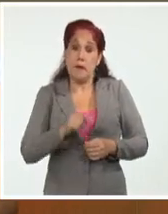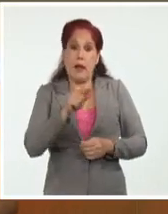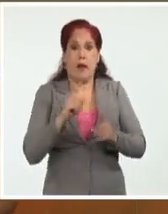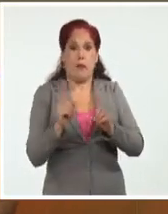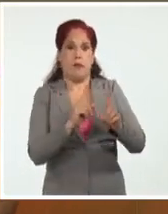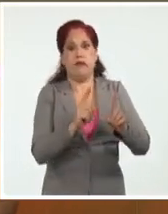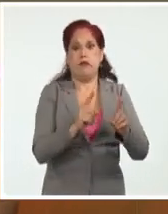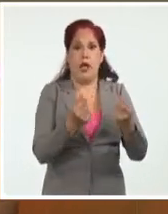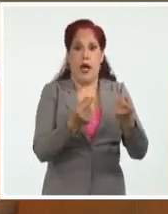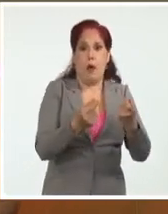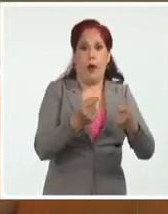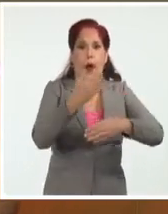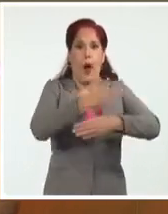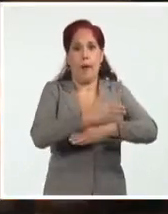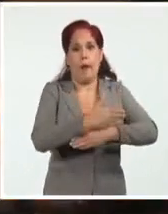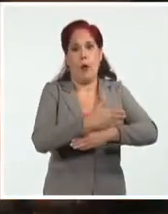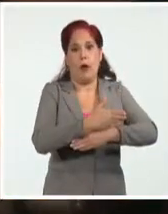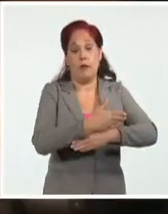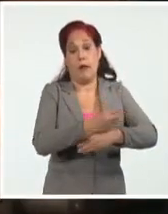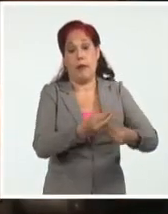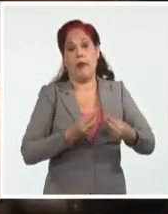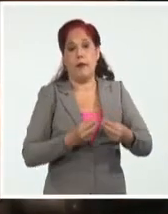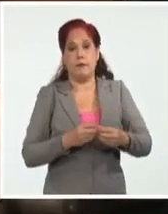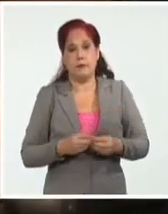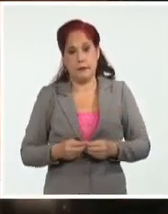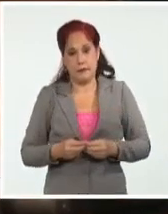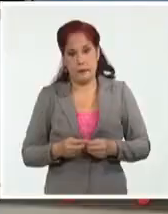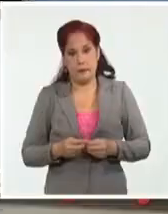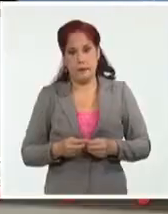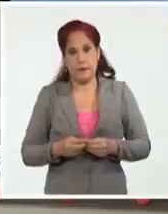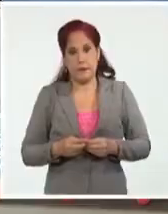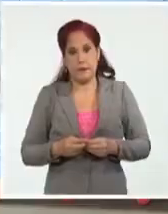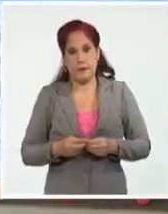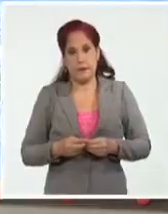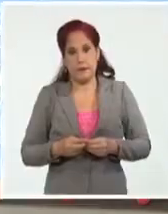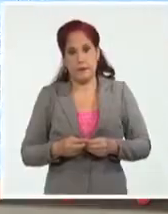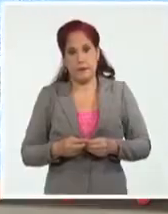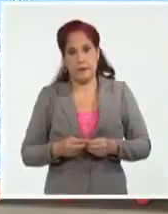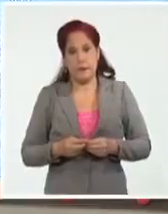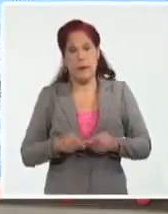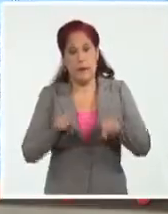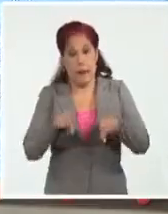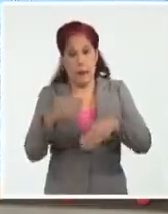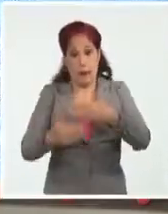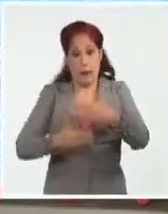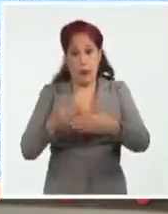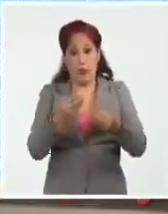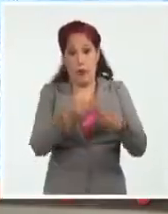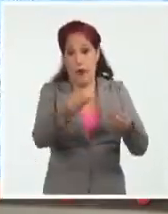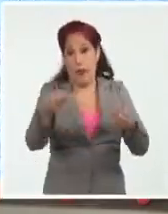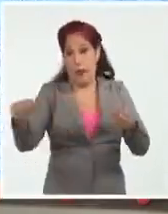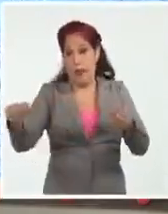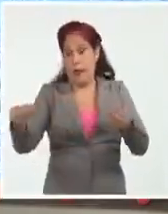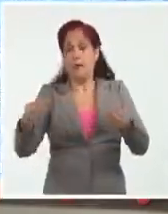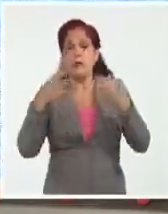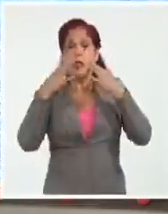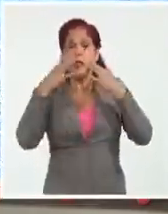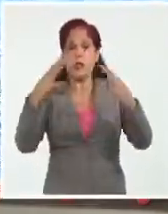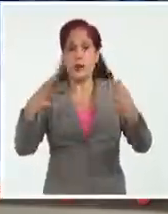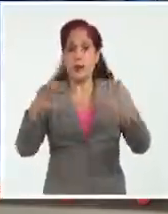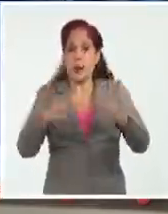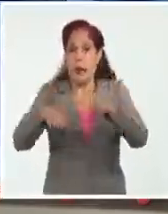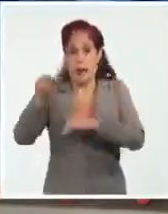que el propio bloqueo emana. Esos son los que no pueden faltar. Bueno, en este proceso de entrega resultará vital, según dijo